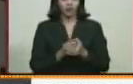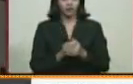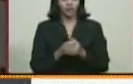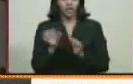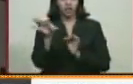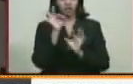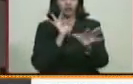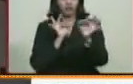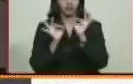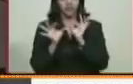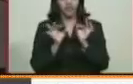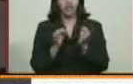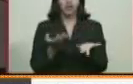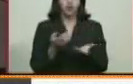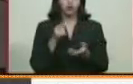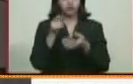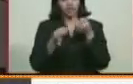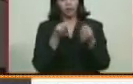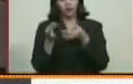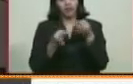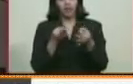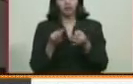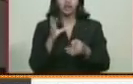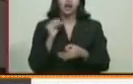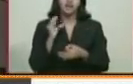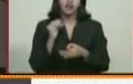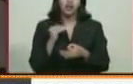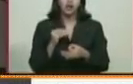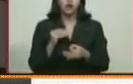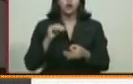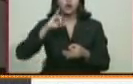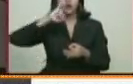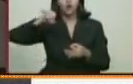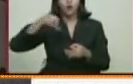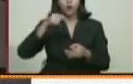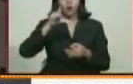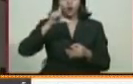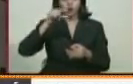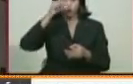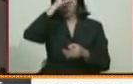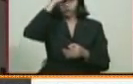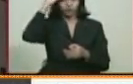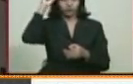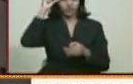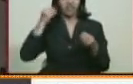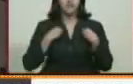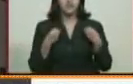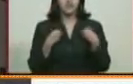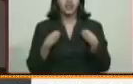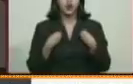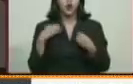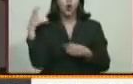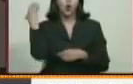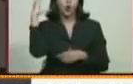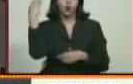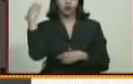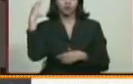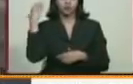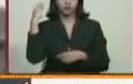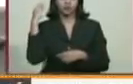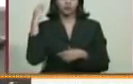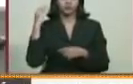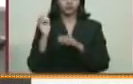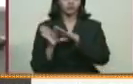estas declaraciones que usted indica. Se ha hablado del señor Julio Borges, que actualmente vive en Colombia. Se habló del